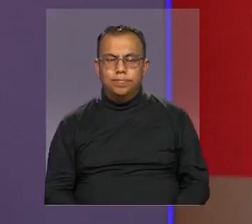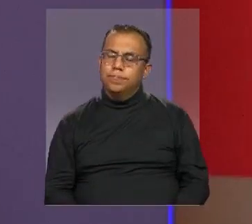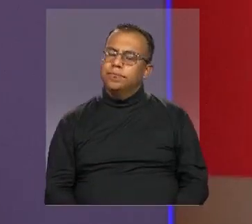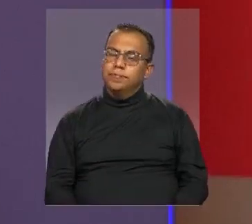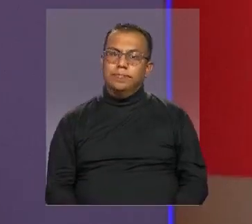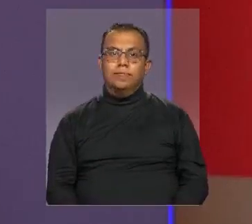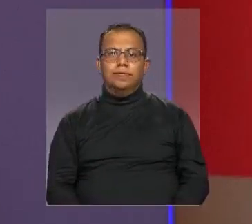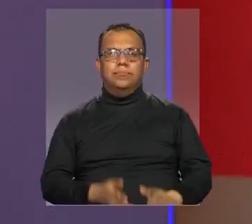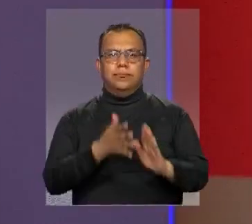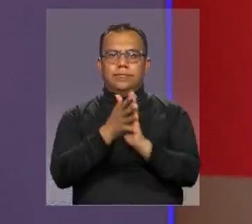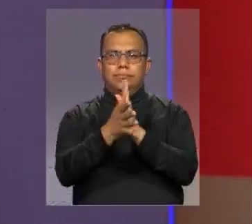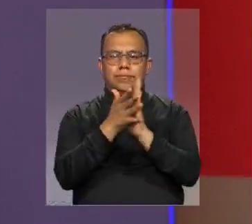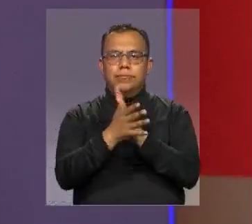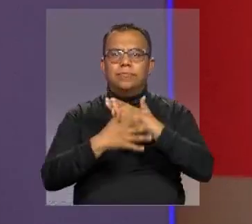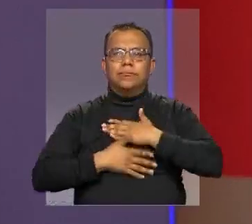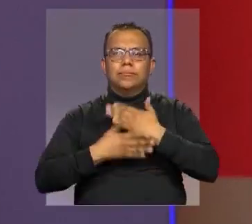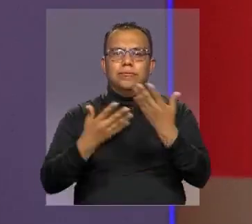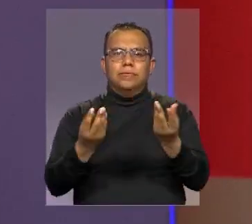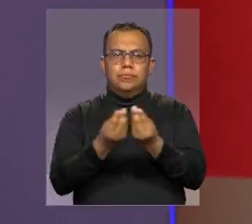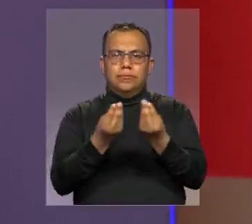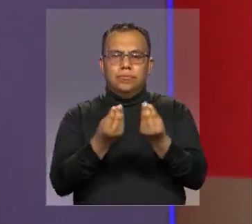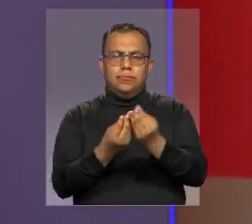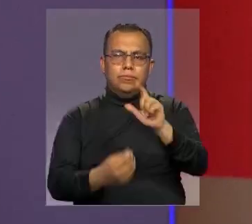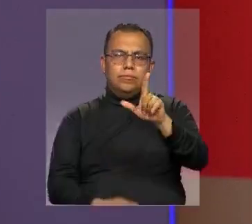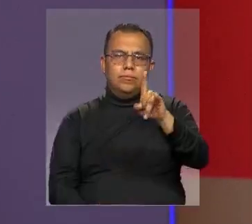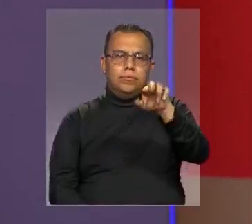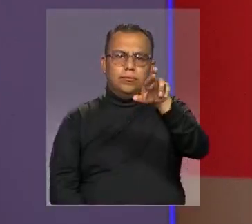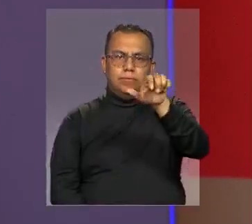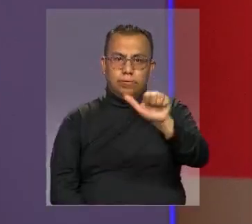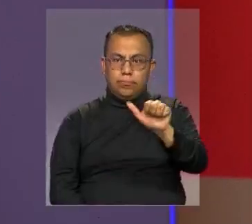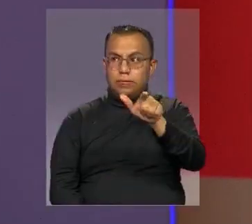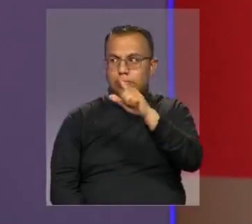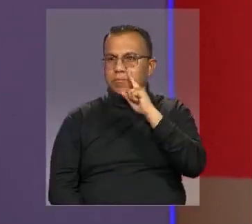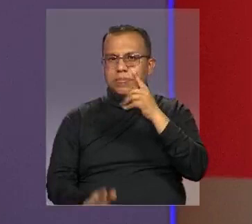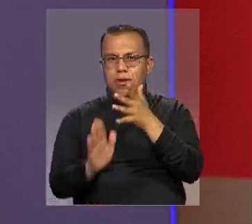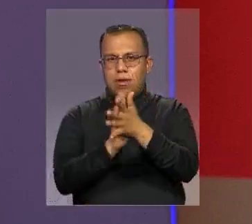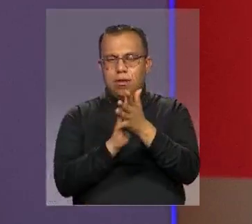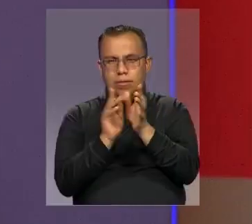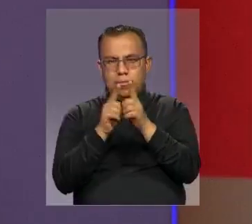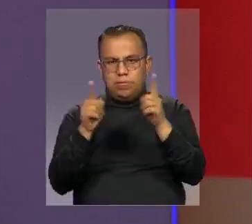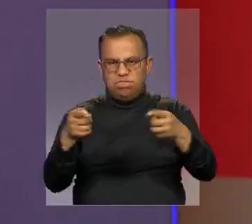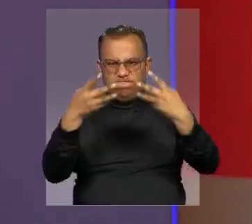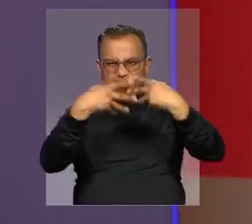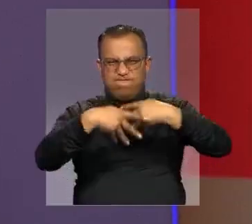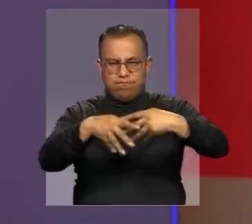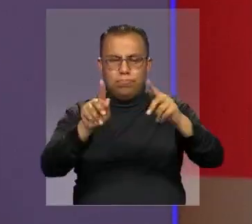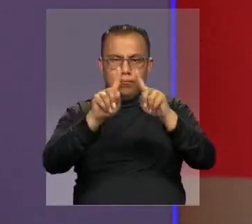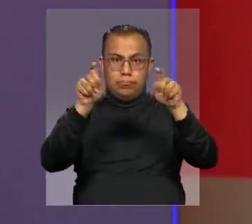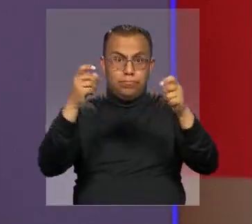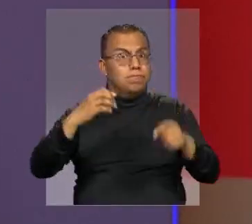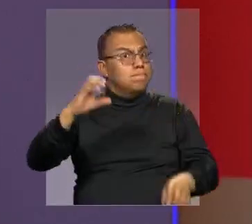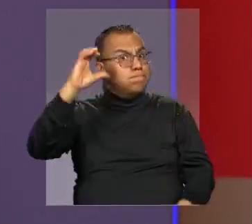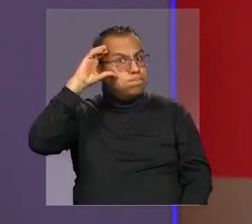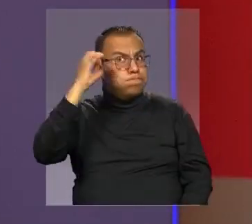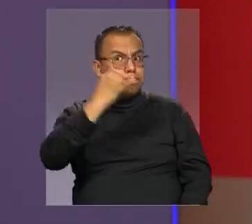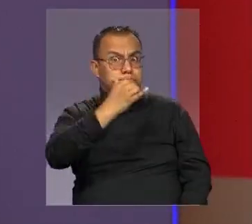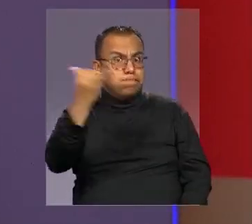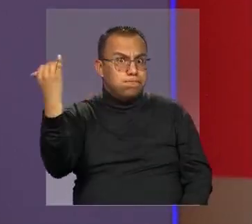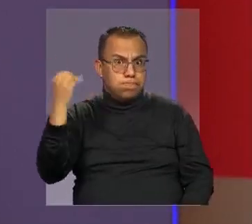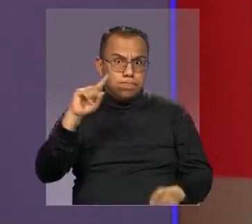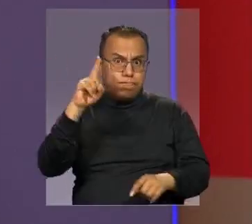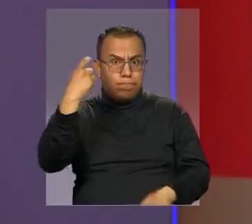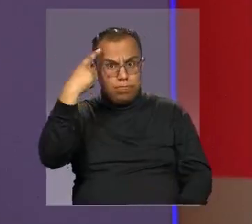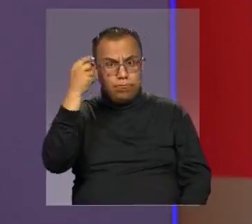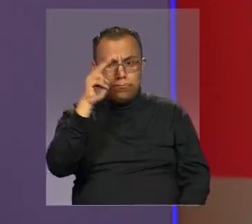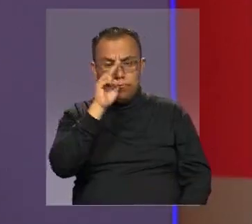Y tenemos más noticias. Vamos a saludar a nuestra compañera Laura Chambueta, quien tiene información de las marchas y movilizaciones que se han impulsado por parte del